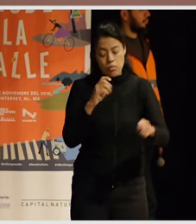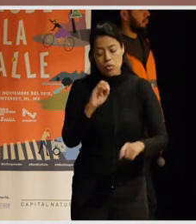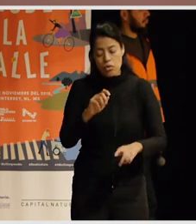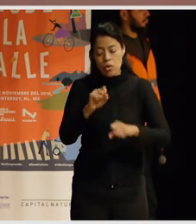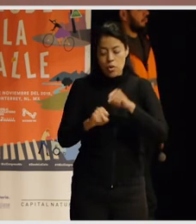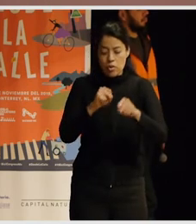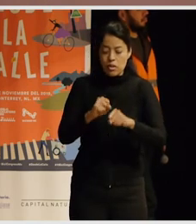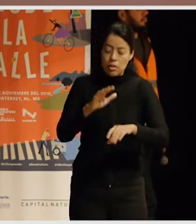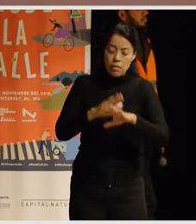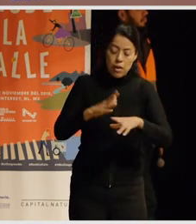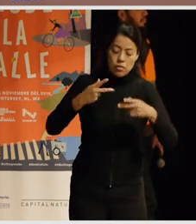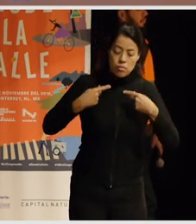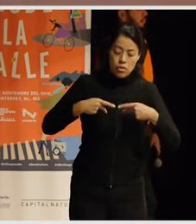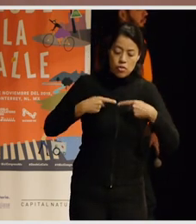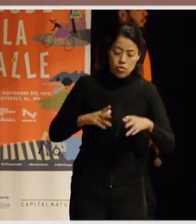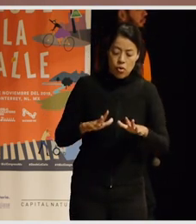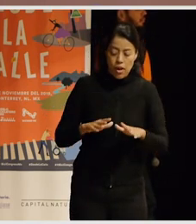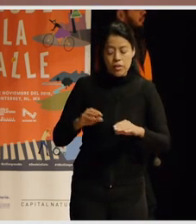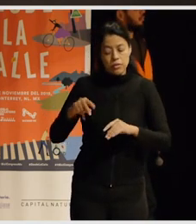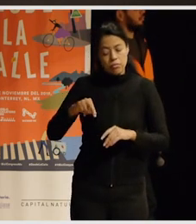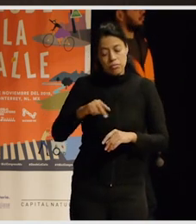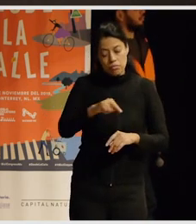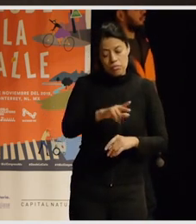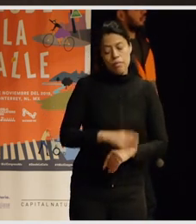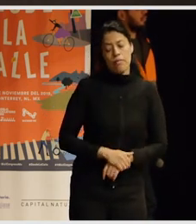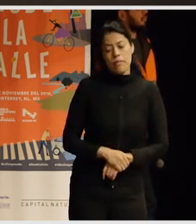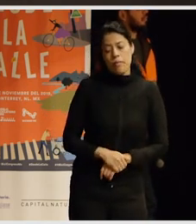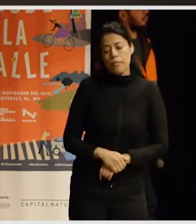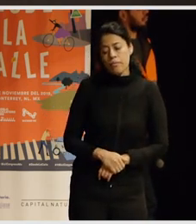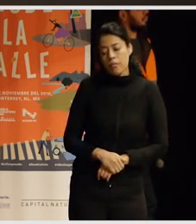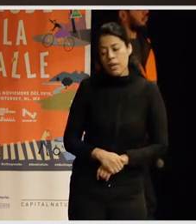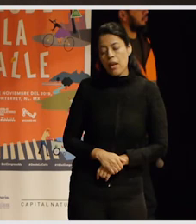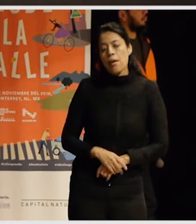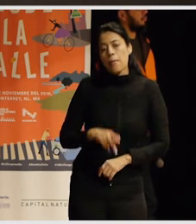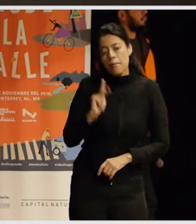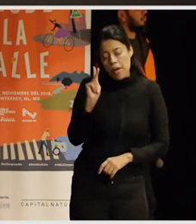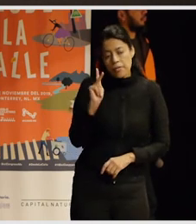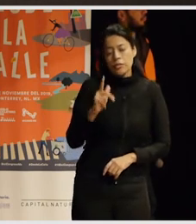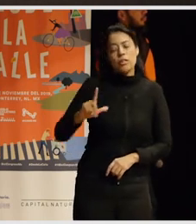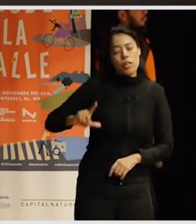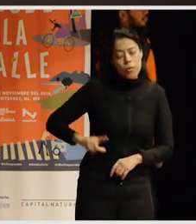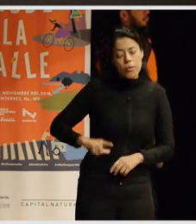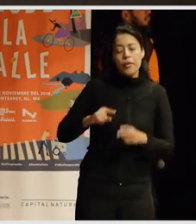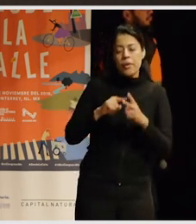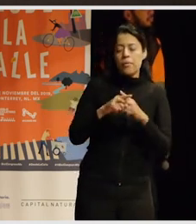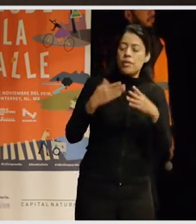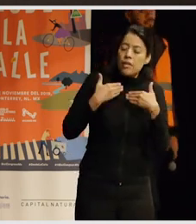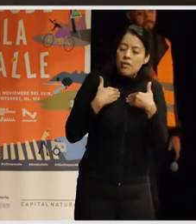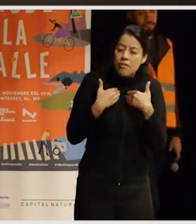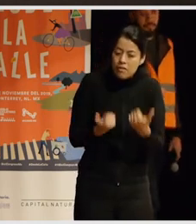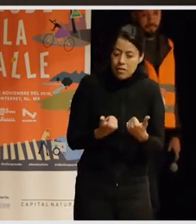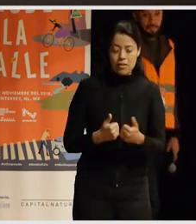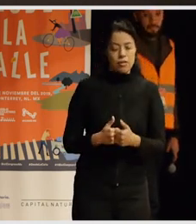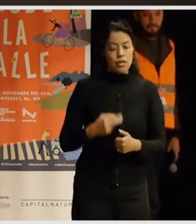la mayoría sigue siendo pues la gente que se mueve caminando entonces pues sería cuestión de que el gobierno empiece empieza a entendernos y es parte